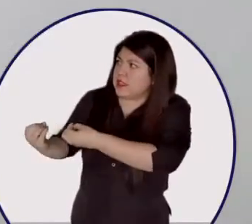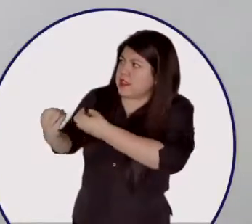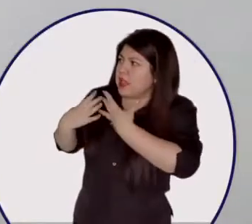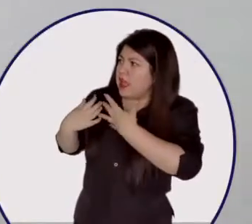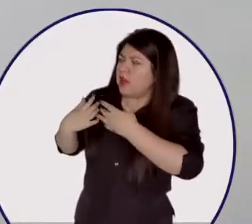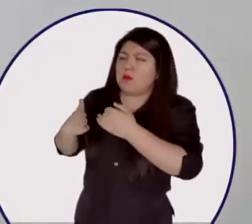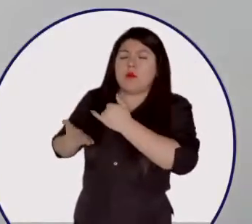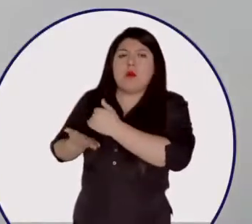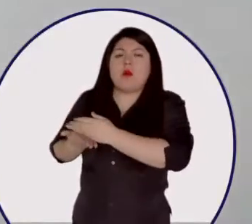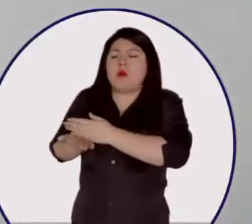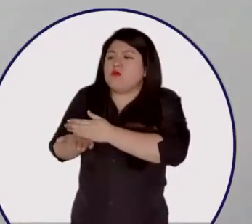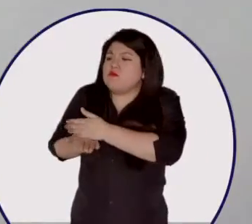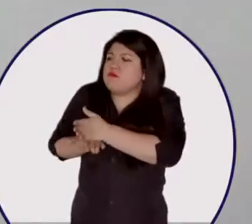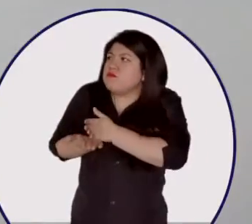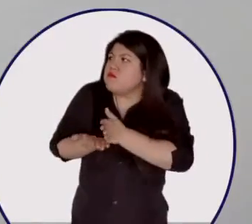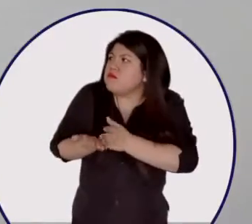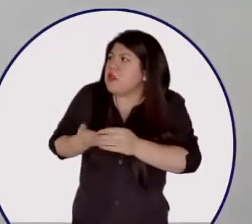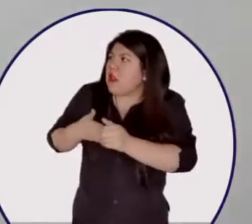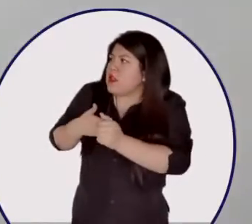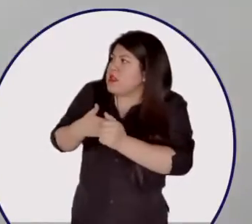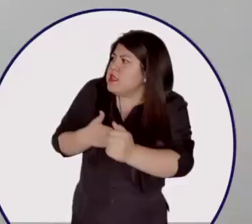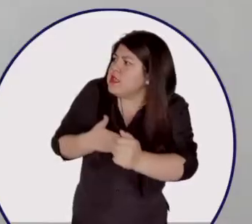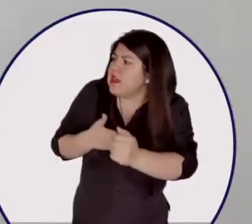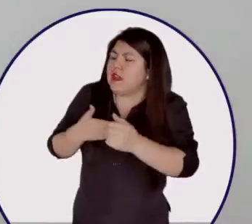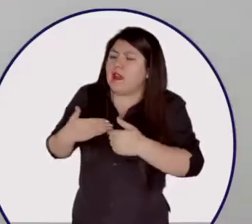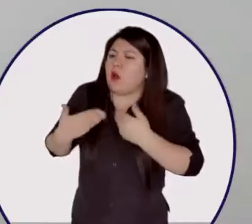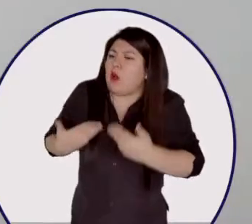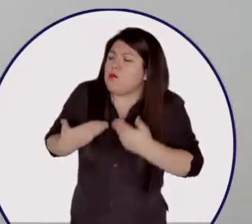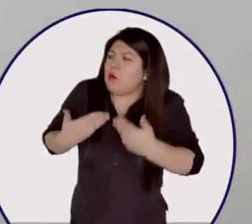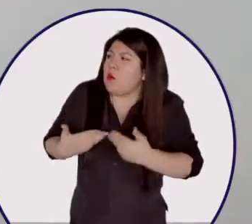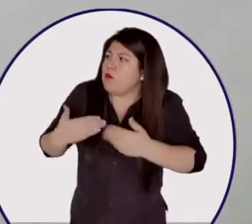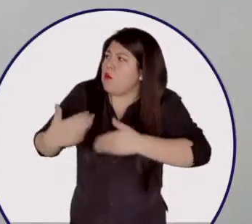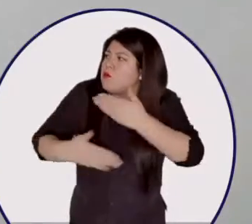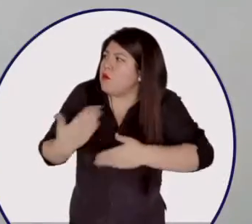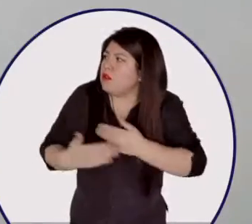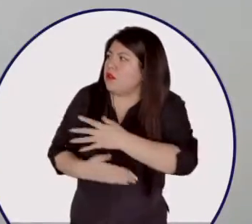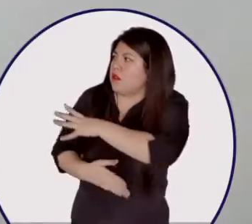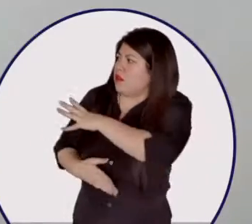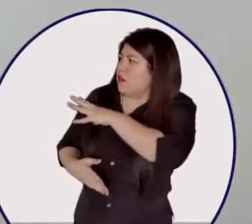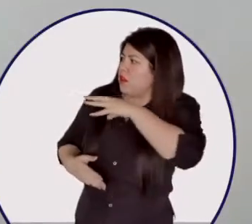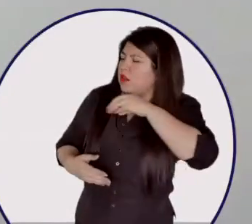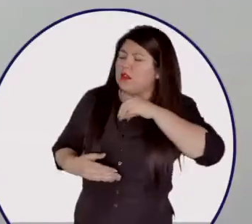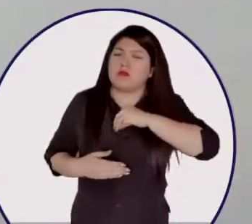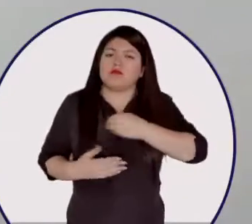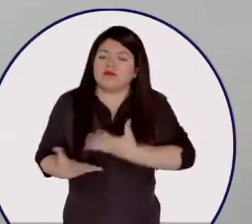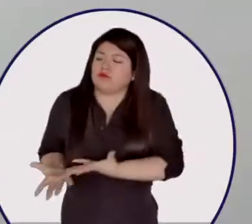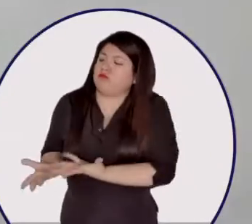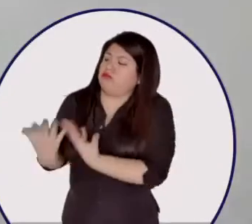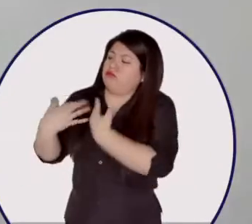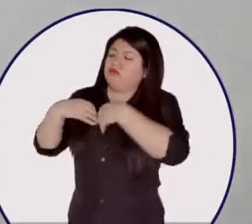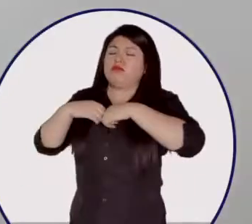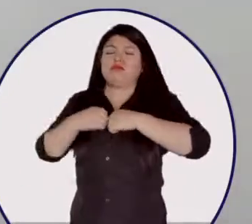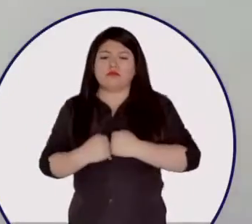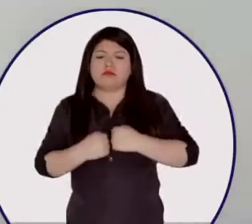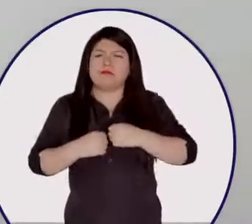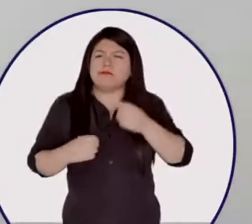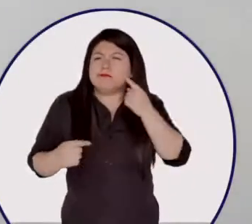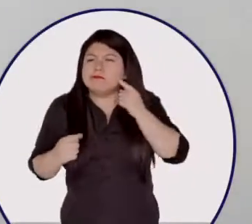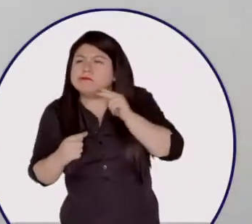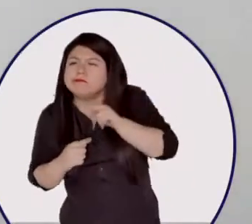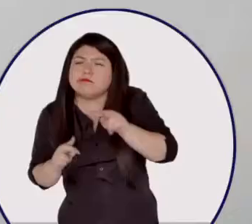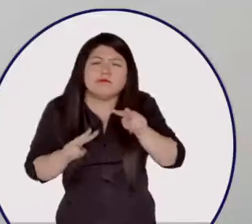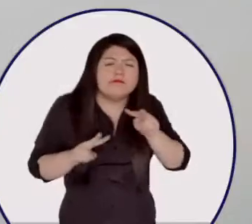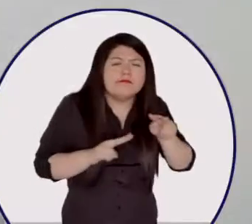contexto rural, por ejemplo, o en situaciones o contextos tan distintos como la